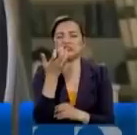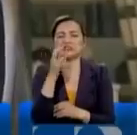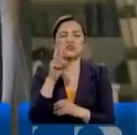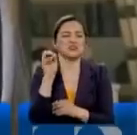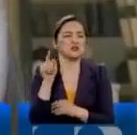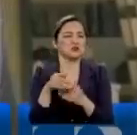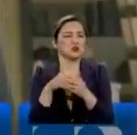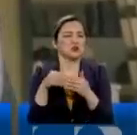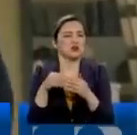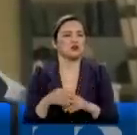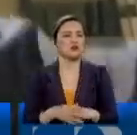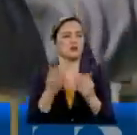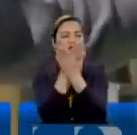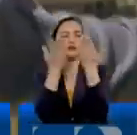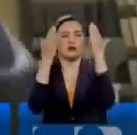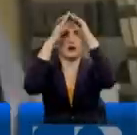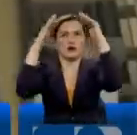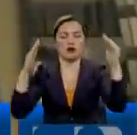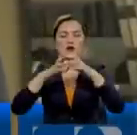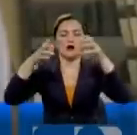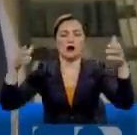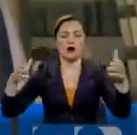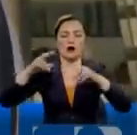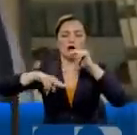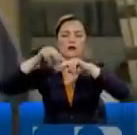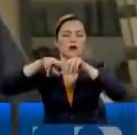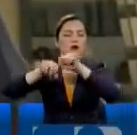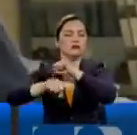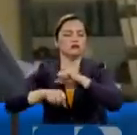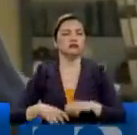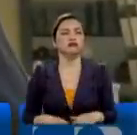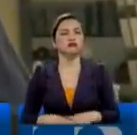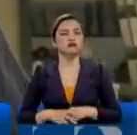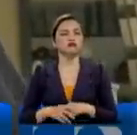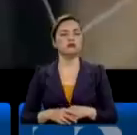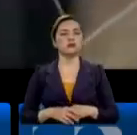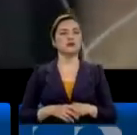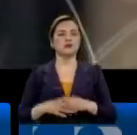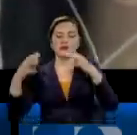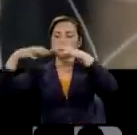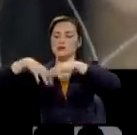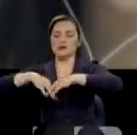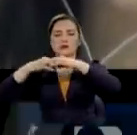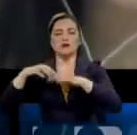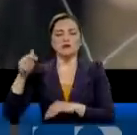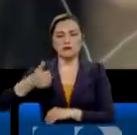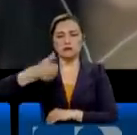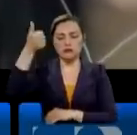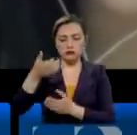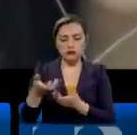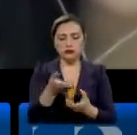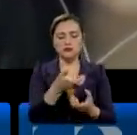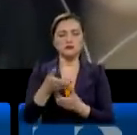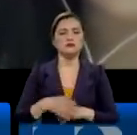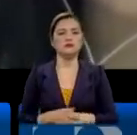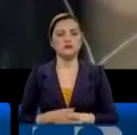los ventanales de la casa grande y la construcción que está deteriorada todo, porque esta hay que demolerle. Esteban Cárdenas, comandante del Cuerpo de